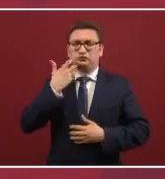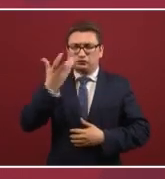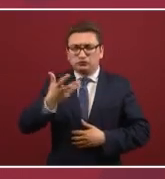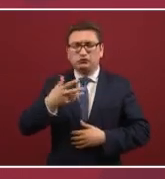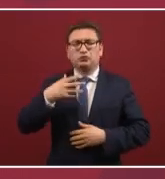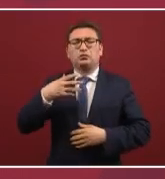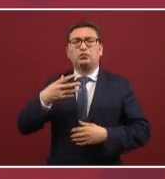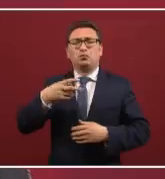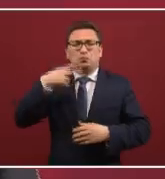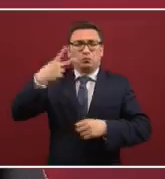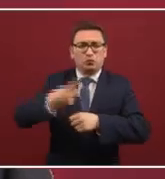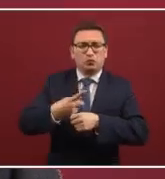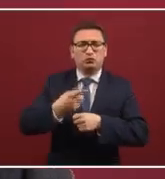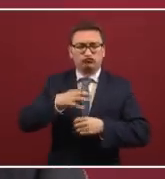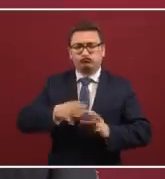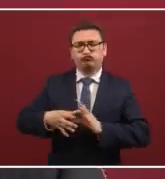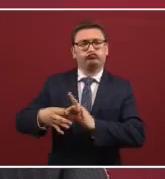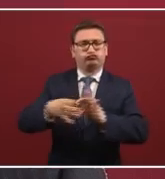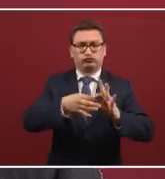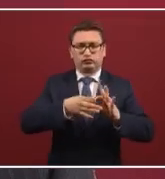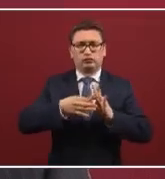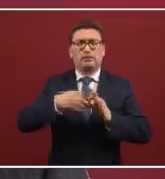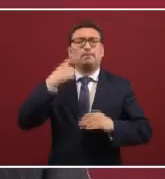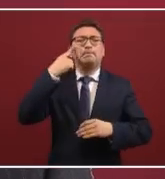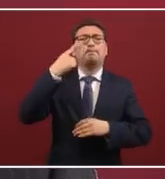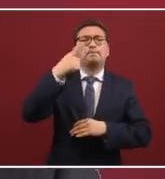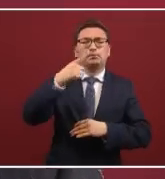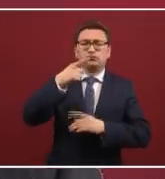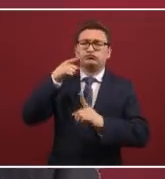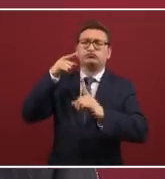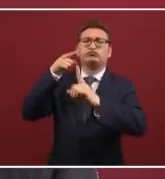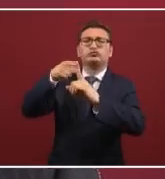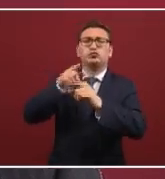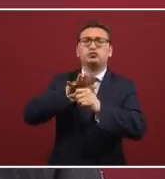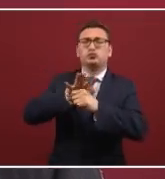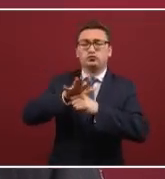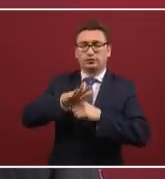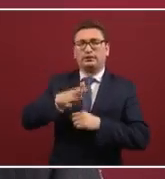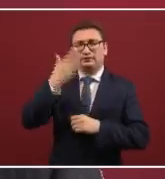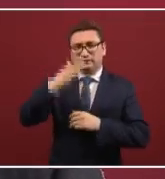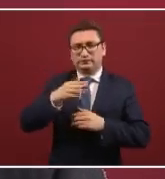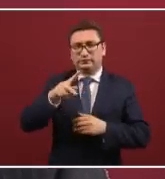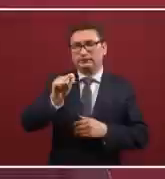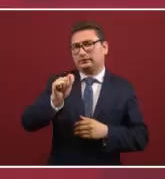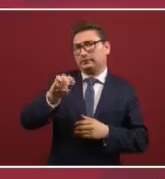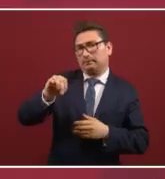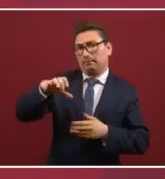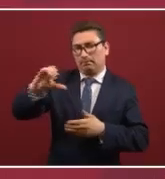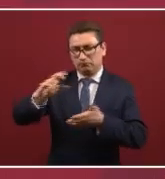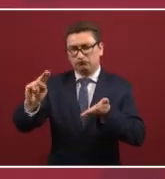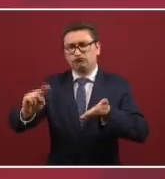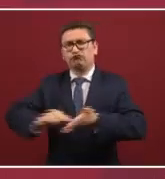que se manifiesta a favor de la aprobación del tratado.